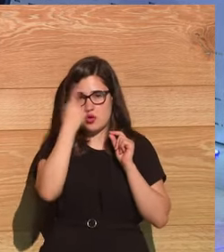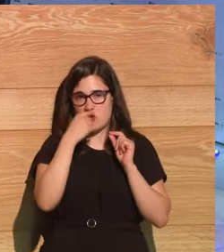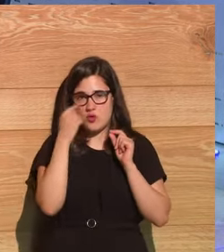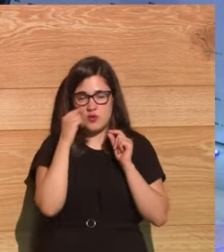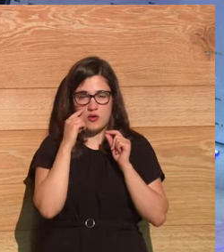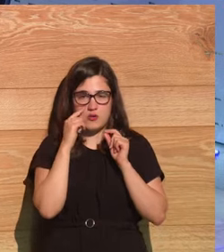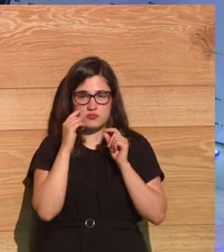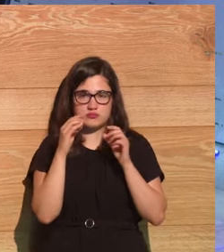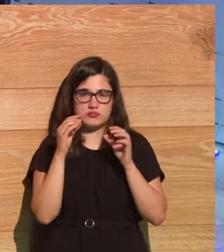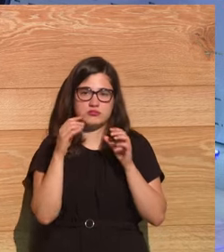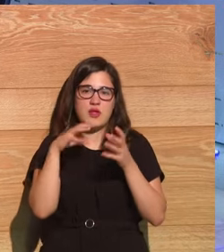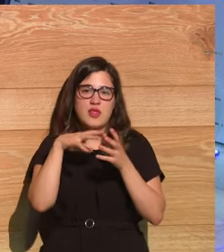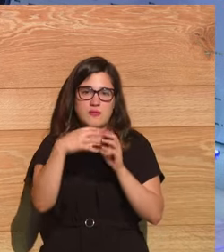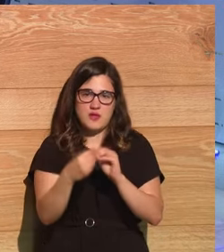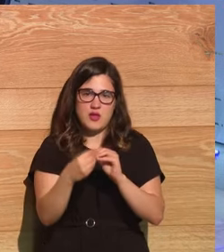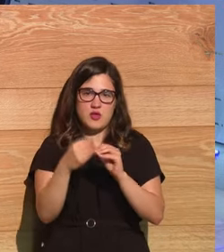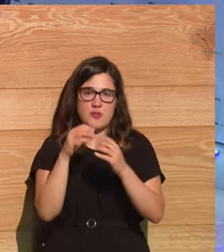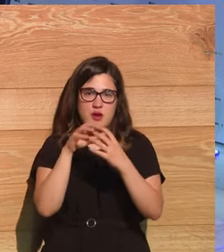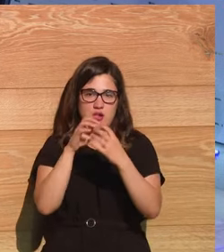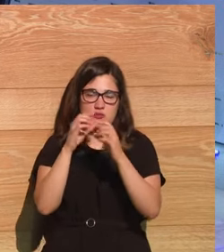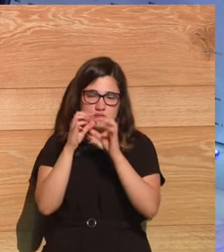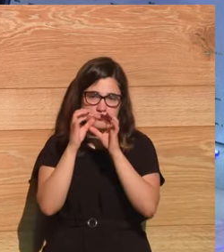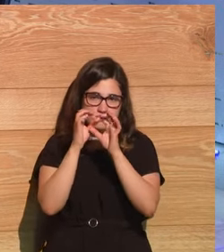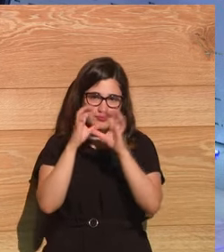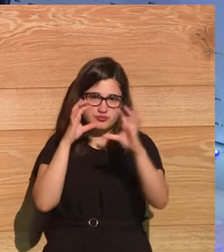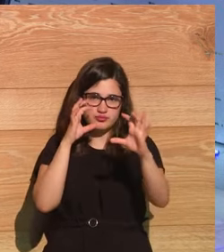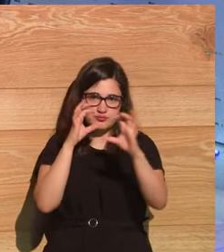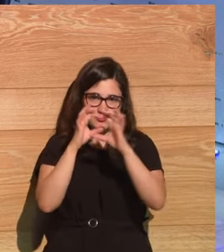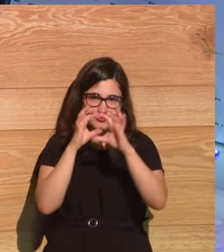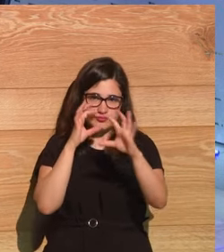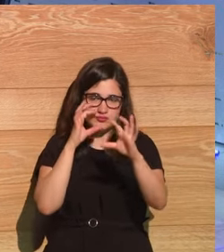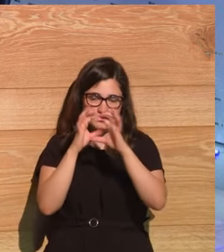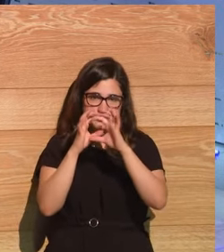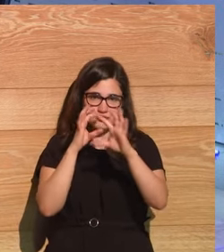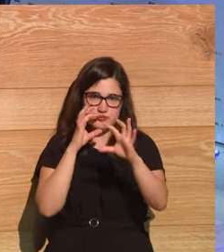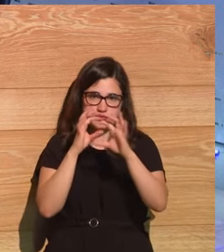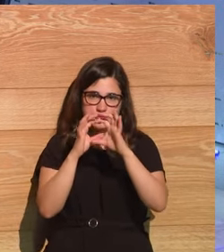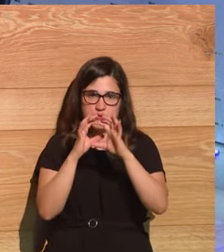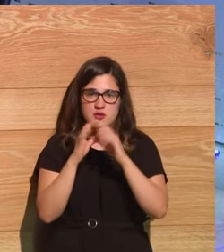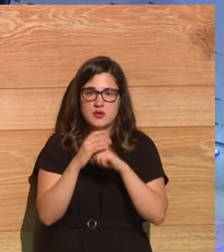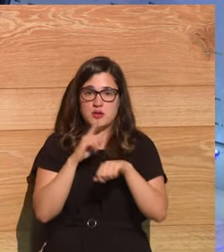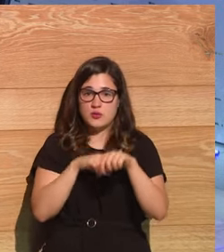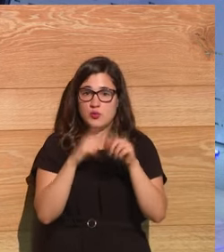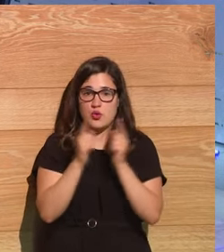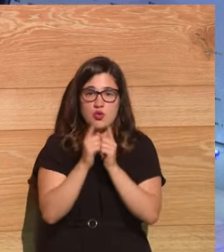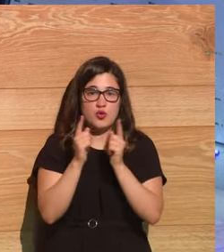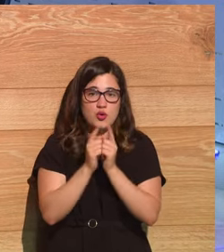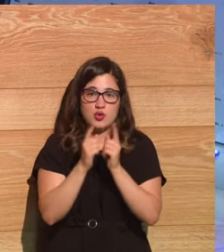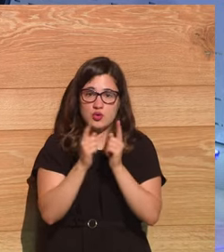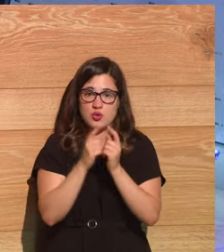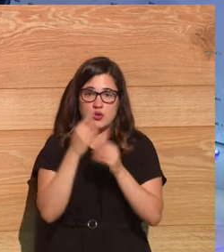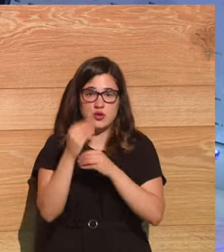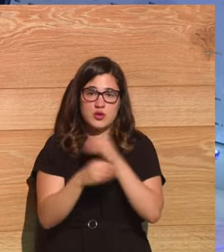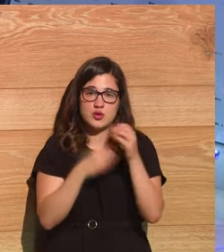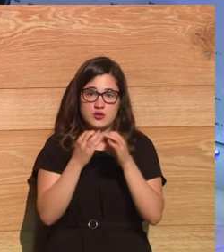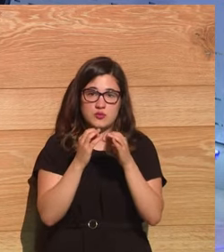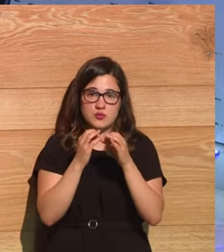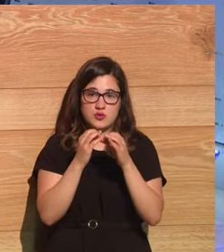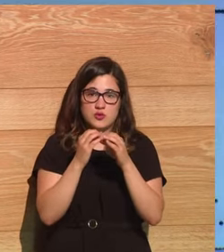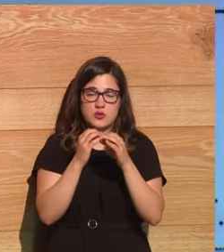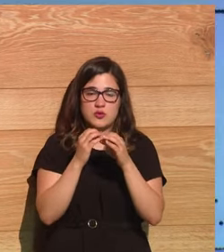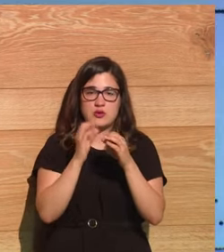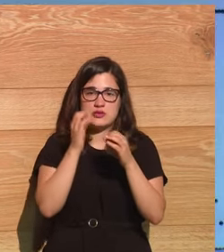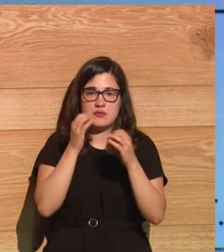foco global, ¿no? De amplios panoramas, y un tiempo muy corto, lo que hacemos sobre todo son focos muy